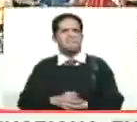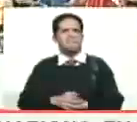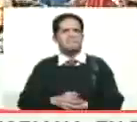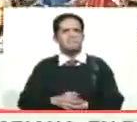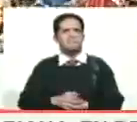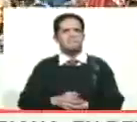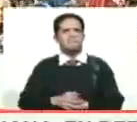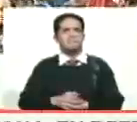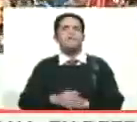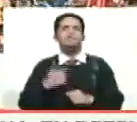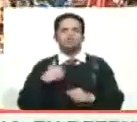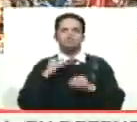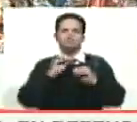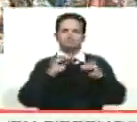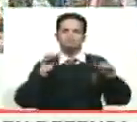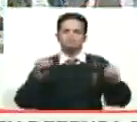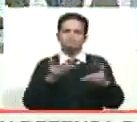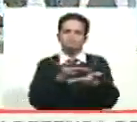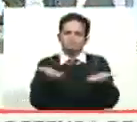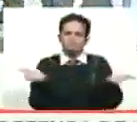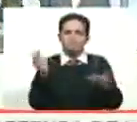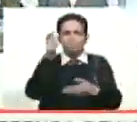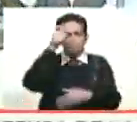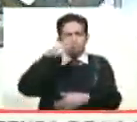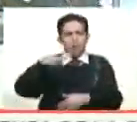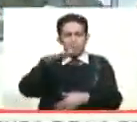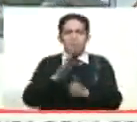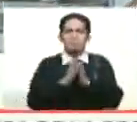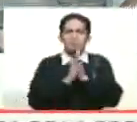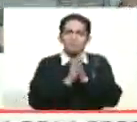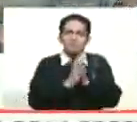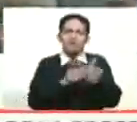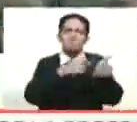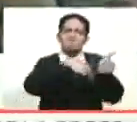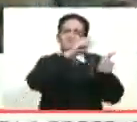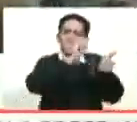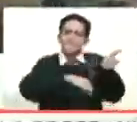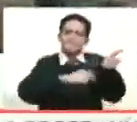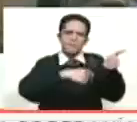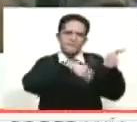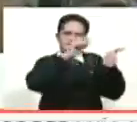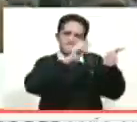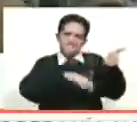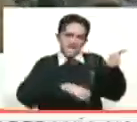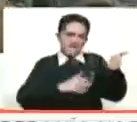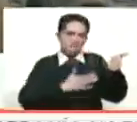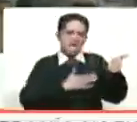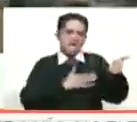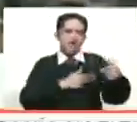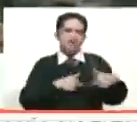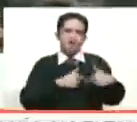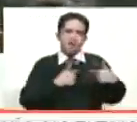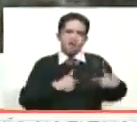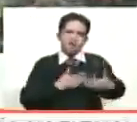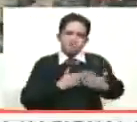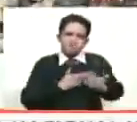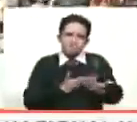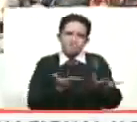Llamo al pueblo de Venezuela a poner su firma, a poner su corazón